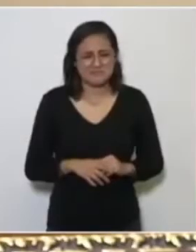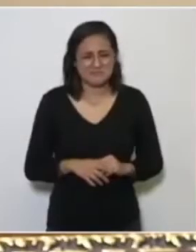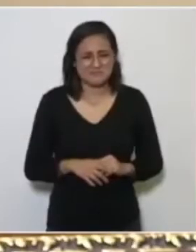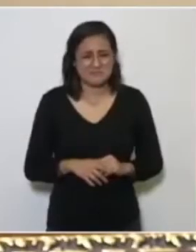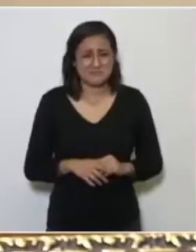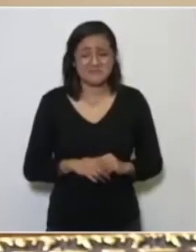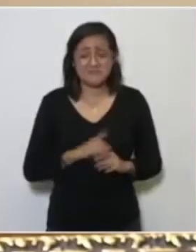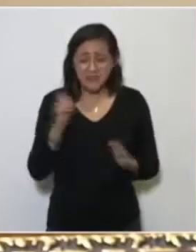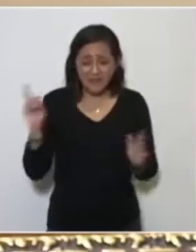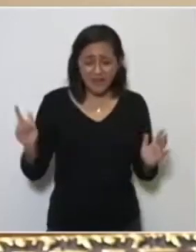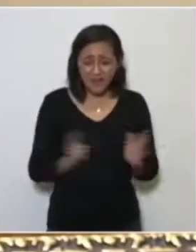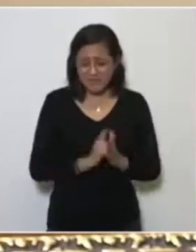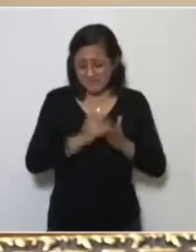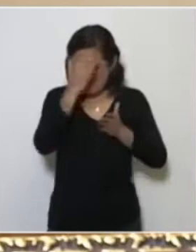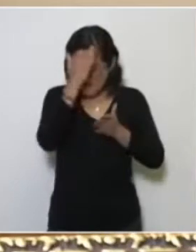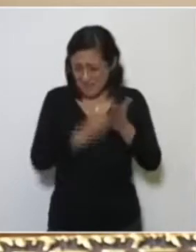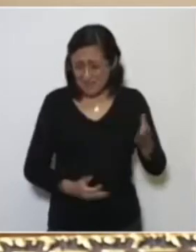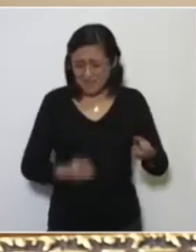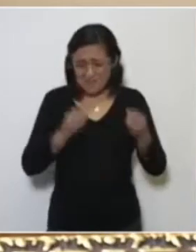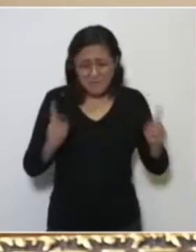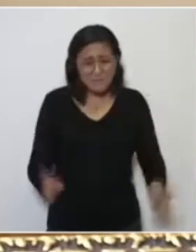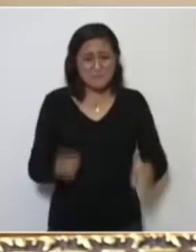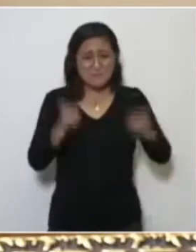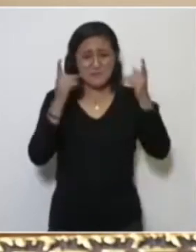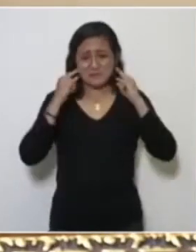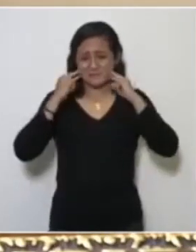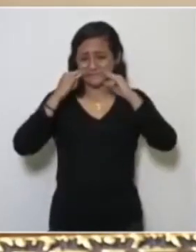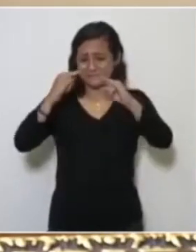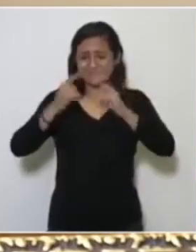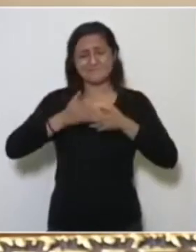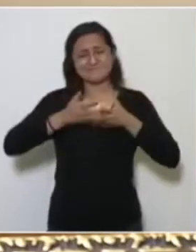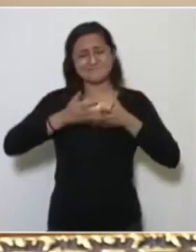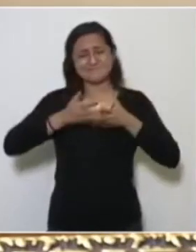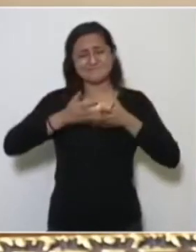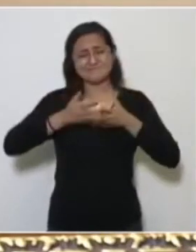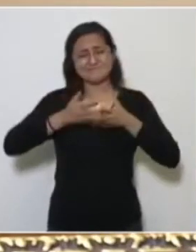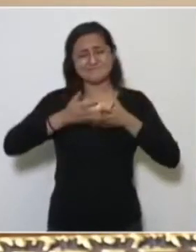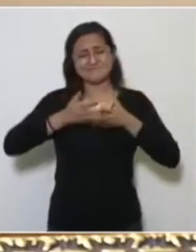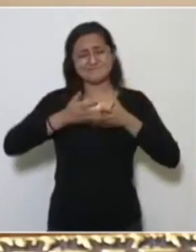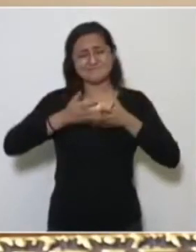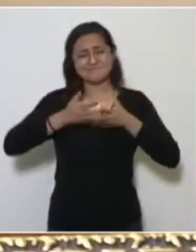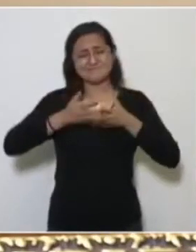La ilegalidad de los productos que se venden en los tianguis es enorme,